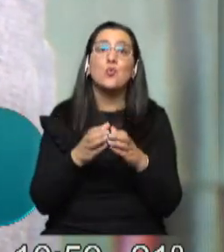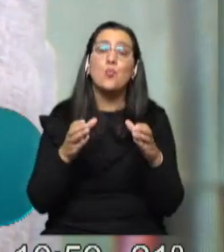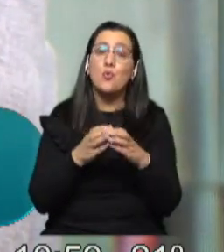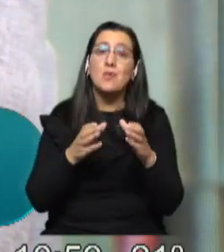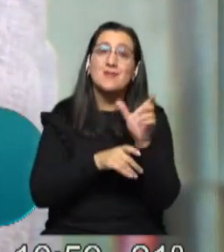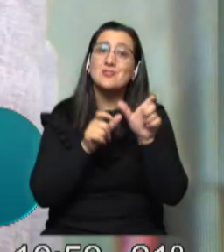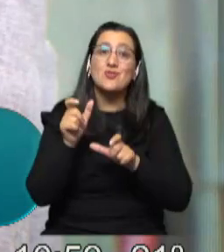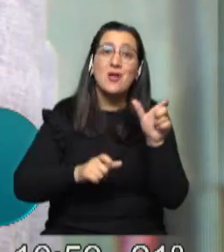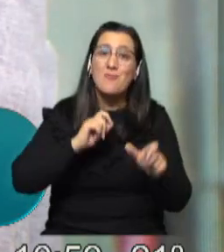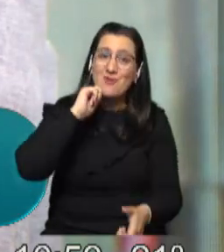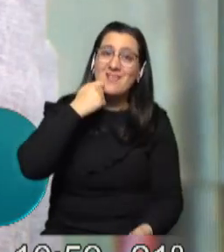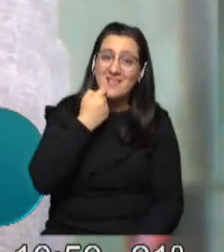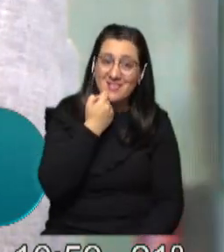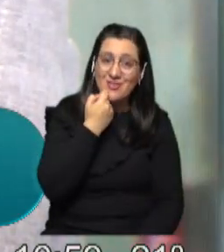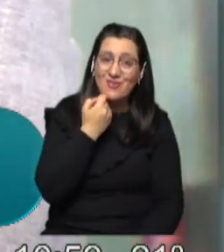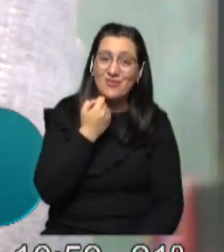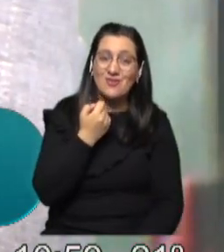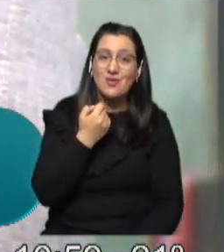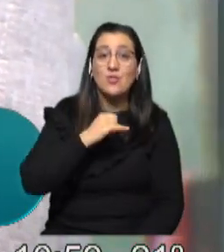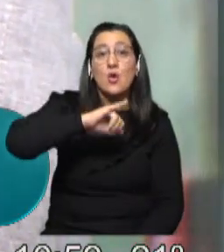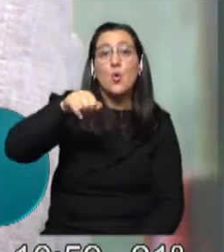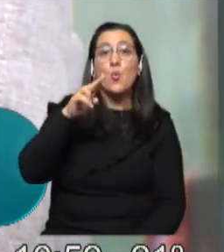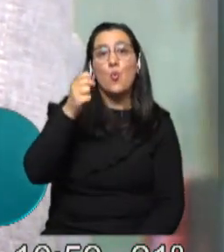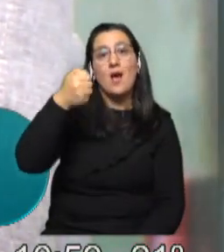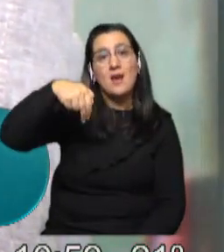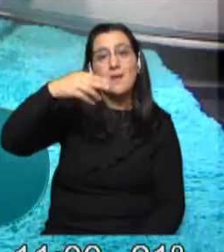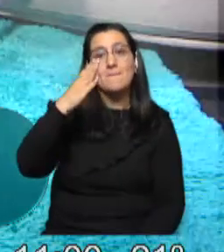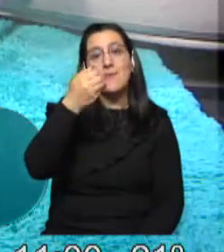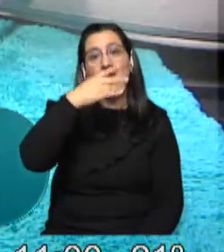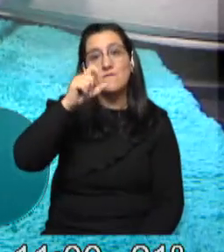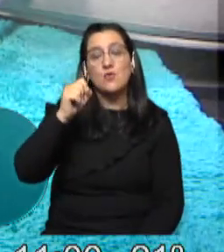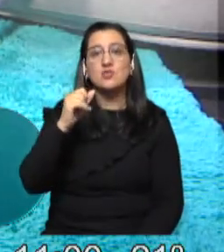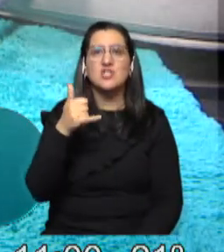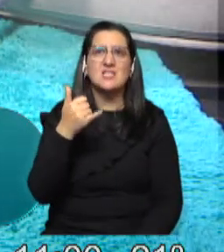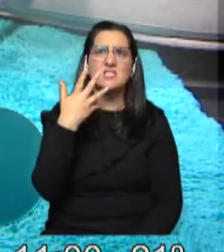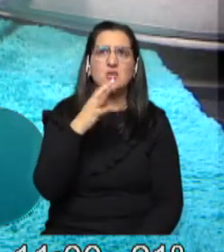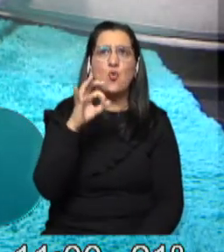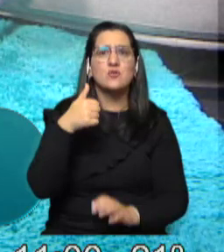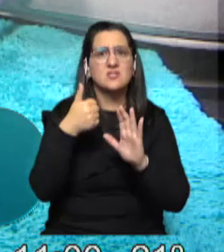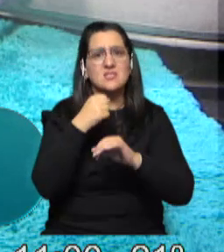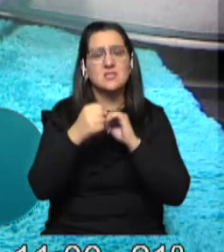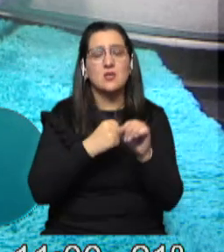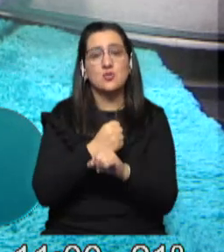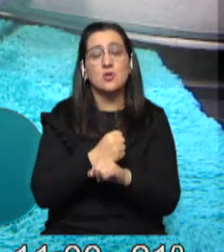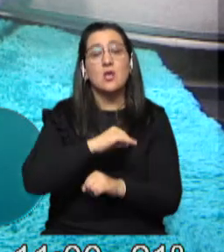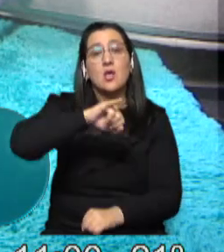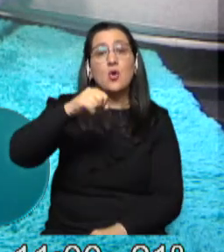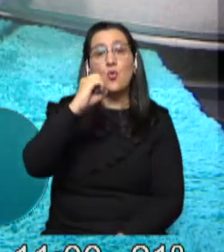alucinante donde bueno, Juan Pablo desde hace 5 o 6 años que ya está tocando con nosotros, y Joaquín, que entró ahora,